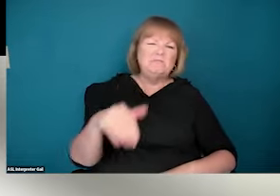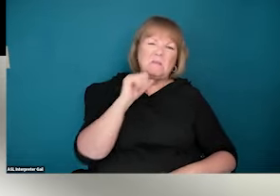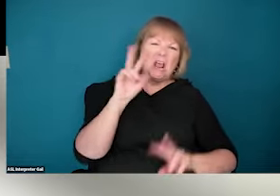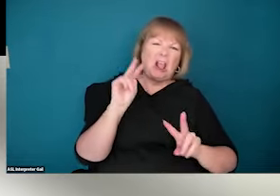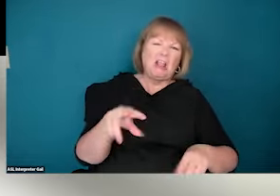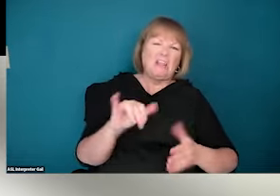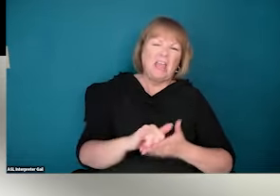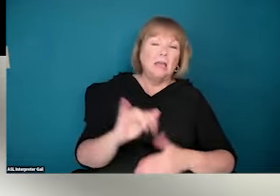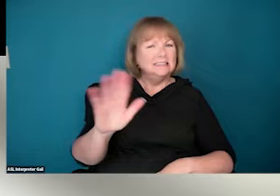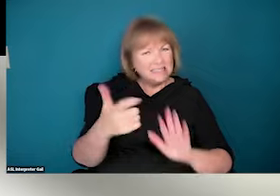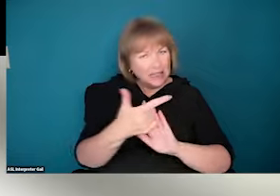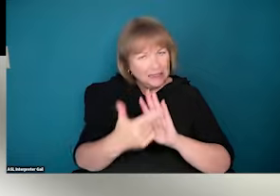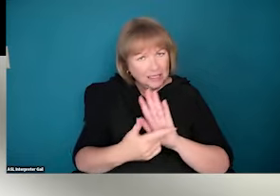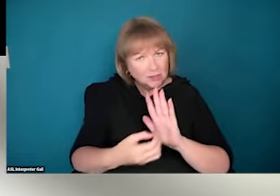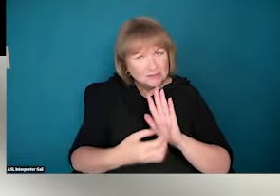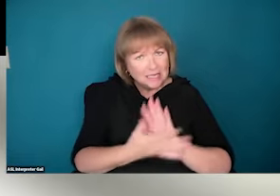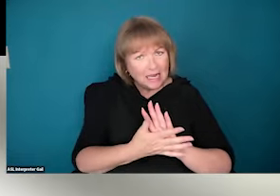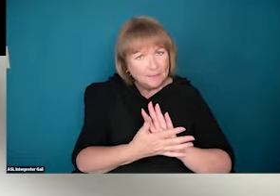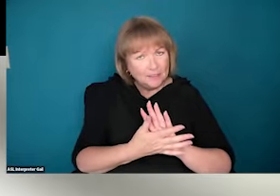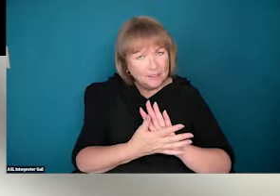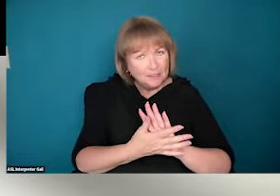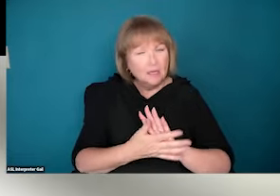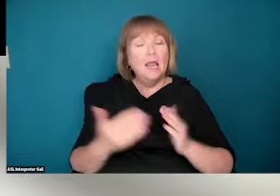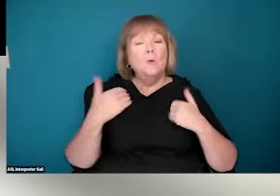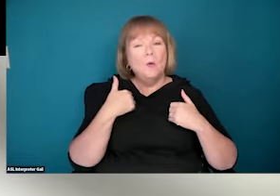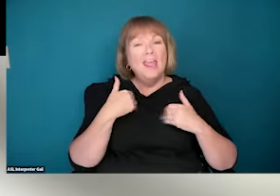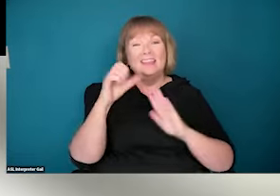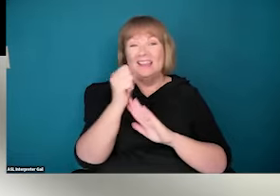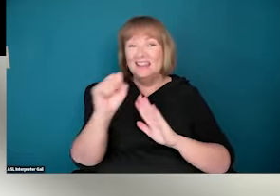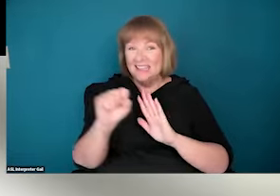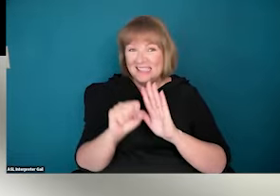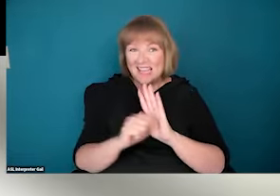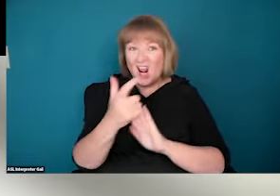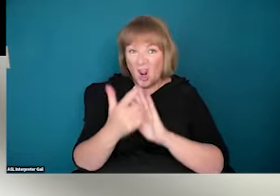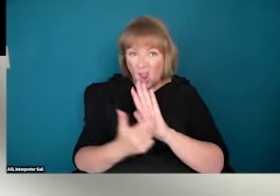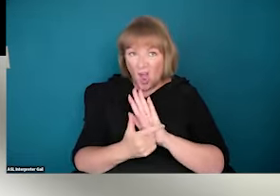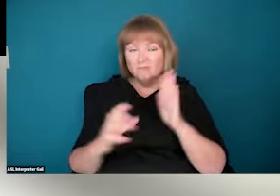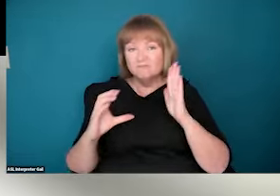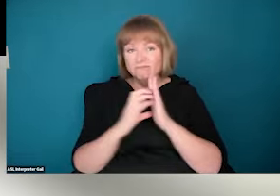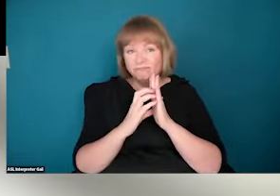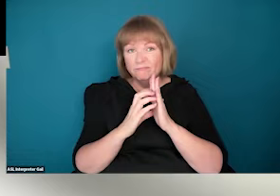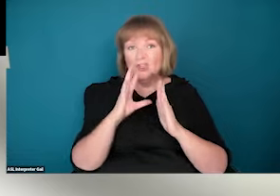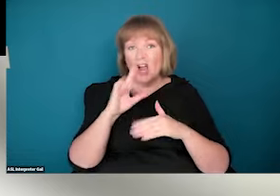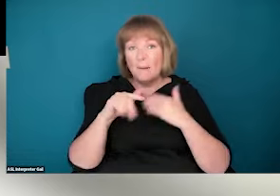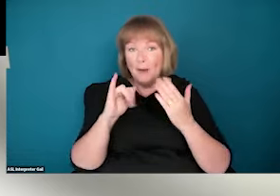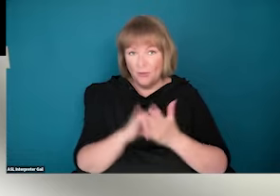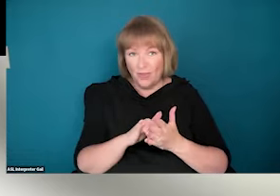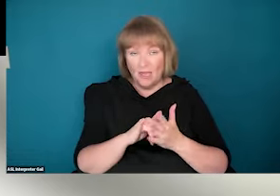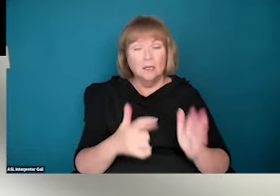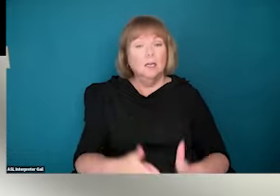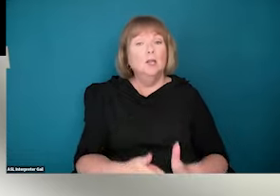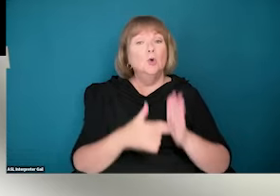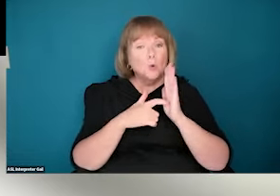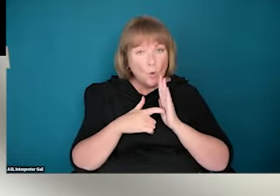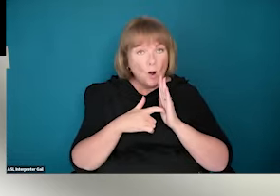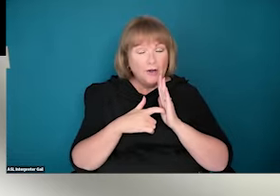¿Cuáles son estas clínicas, estos proveedores, estos hospitales que se niegan a? Y hay todo un capítulo del Estatuto del